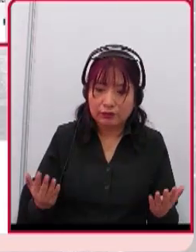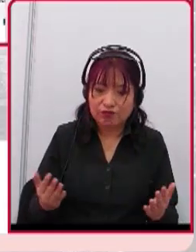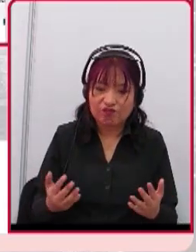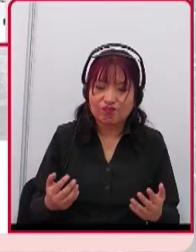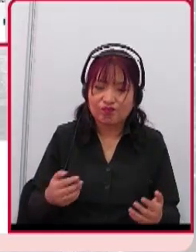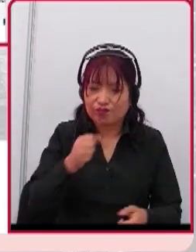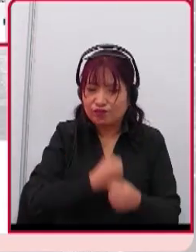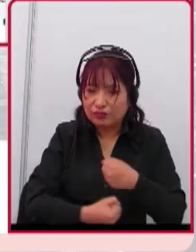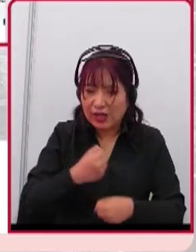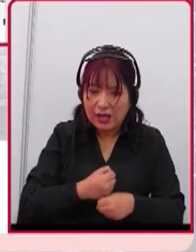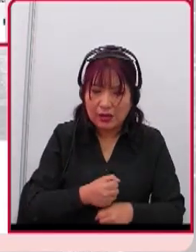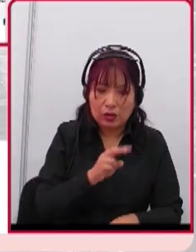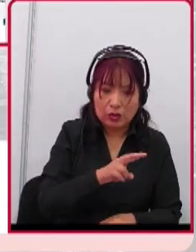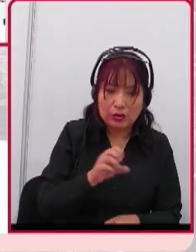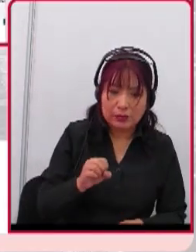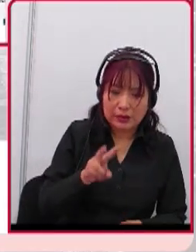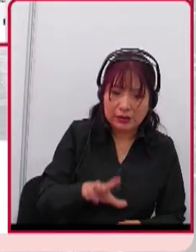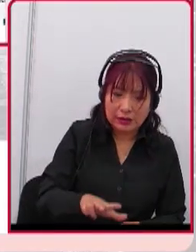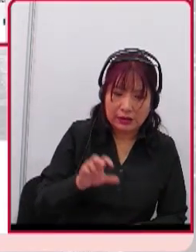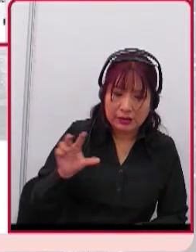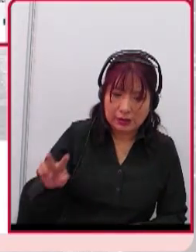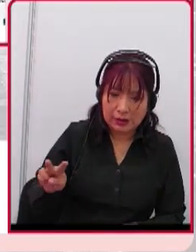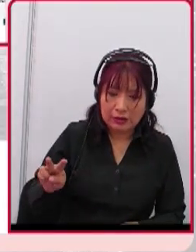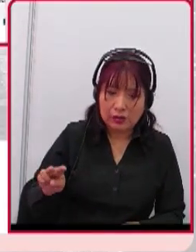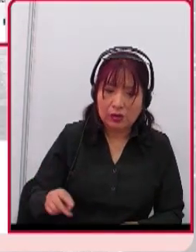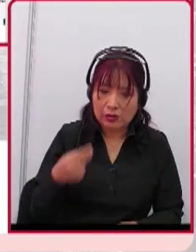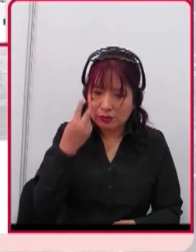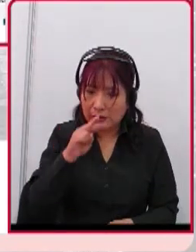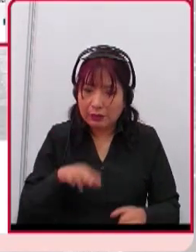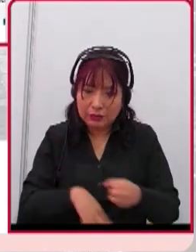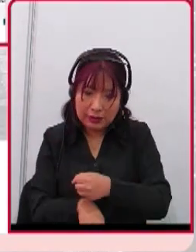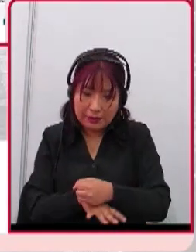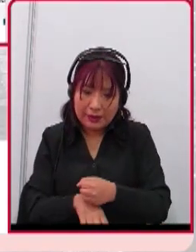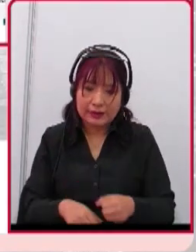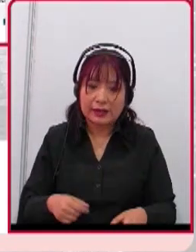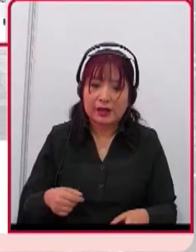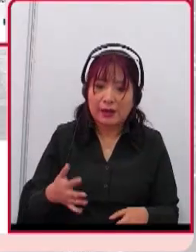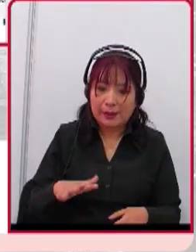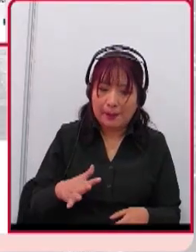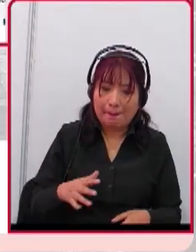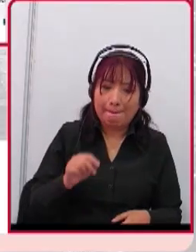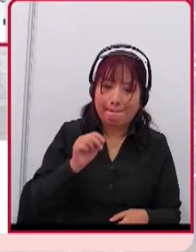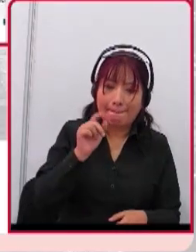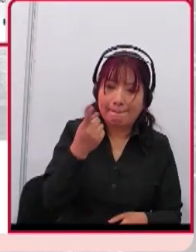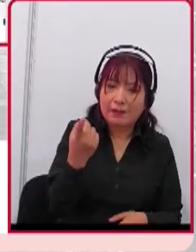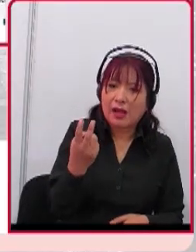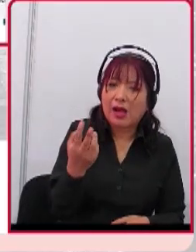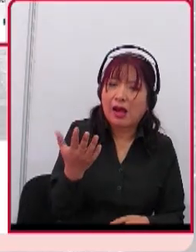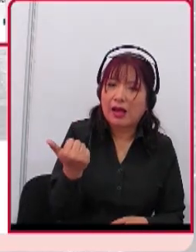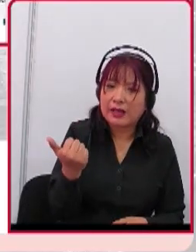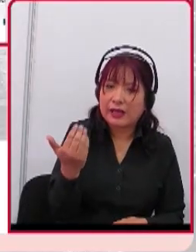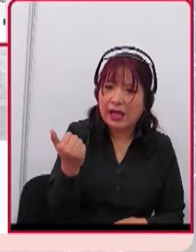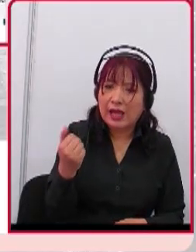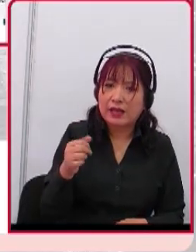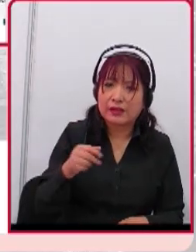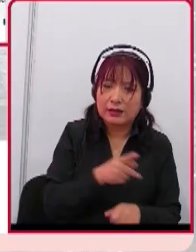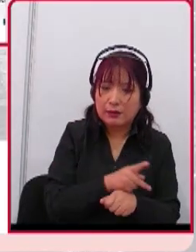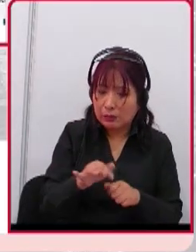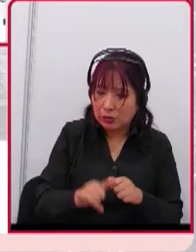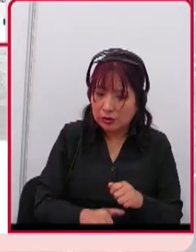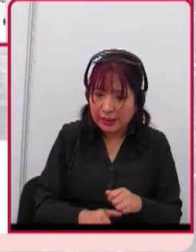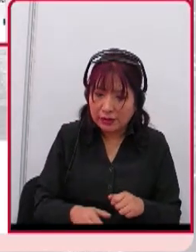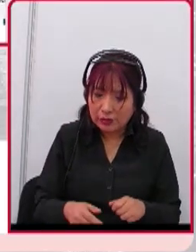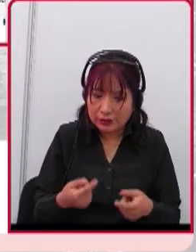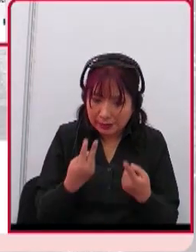32, tomando como base aquellos proyectos en cartera que sí han manifestado el inicio de operación y también una producción estimada